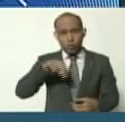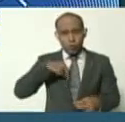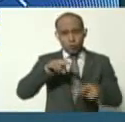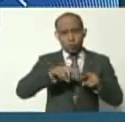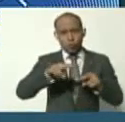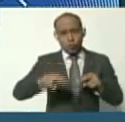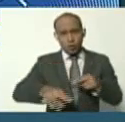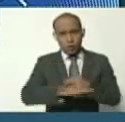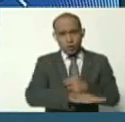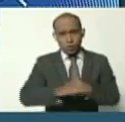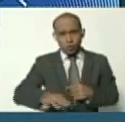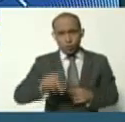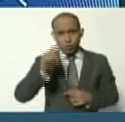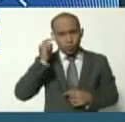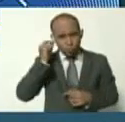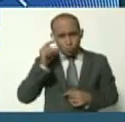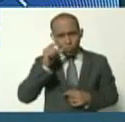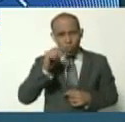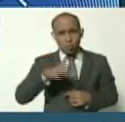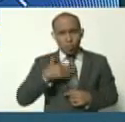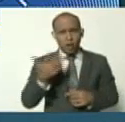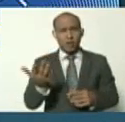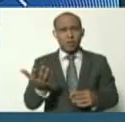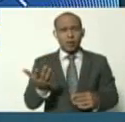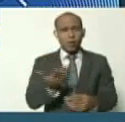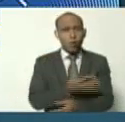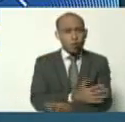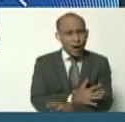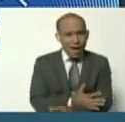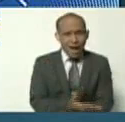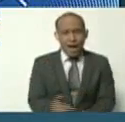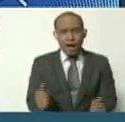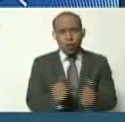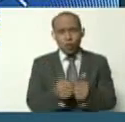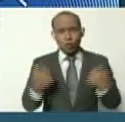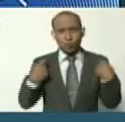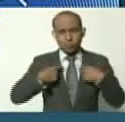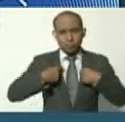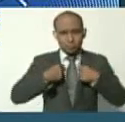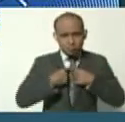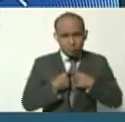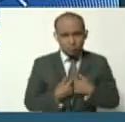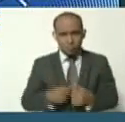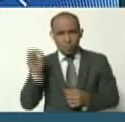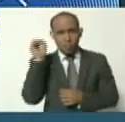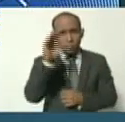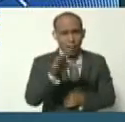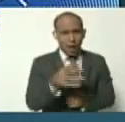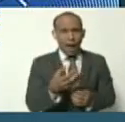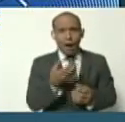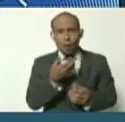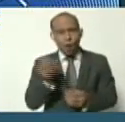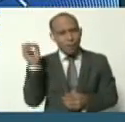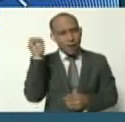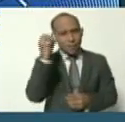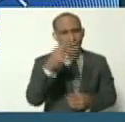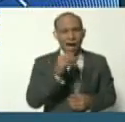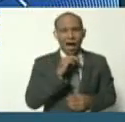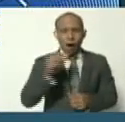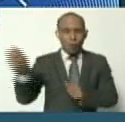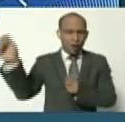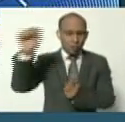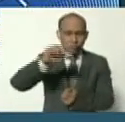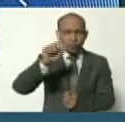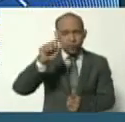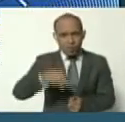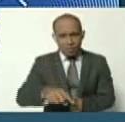puedan jugar con sus disfraces, puedan disfrutar, quizás, bueno, con sus